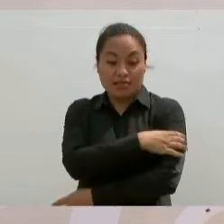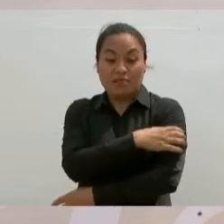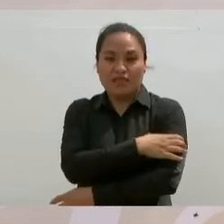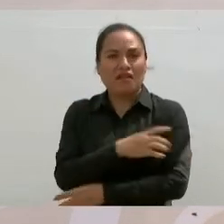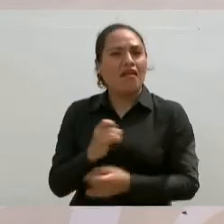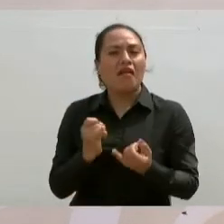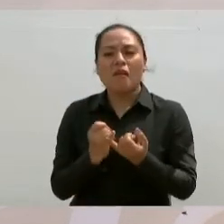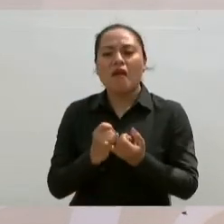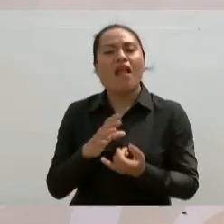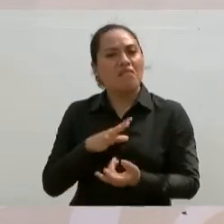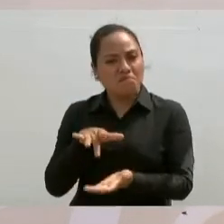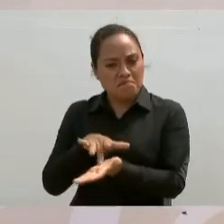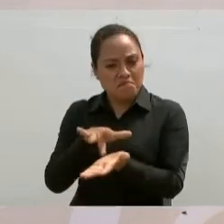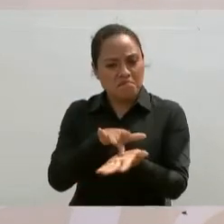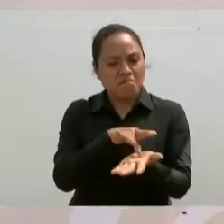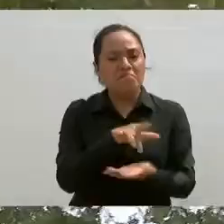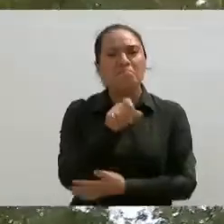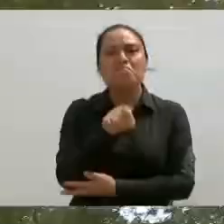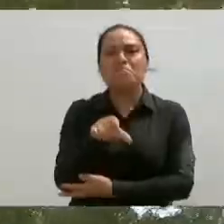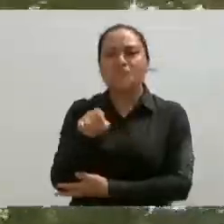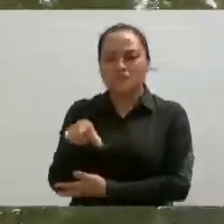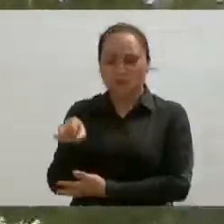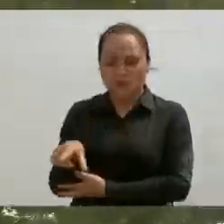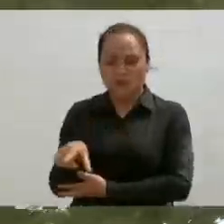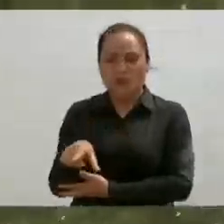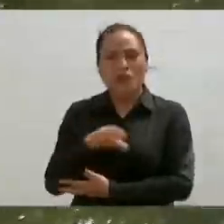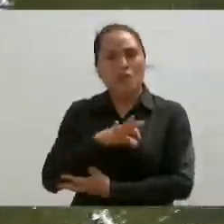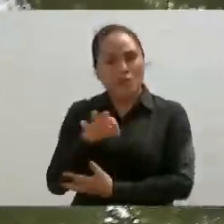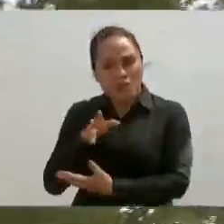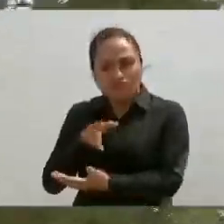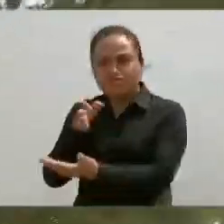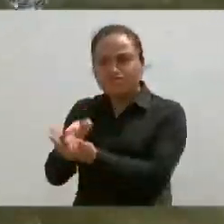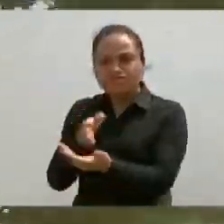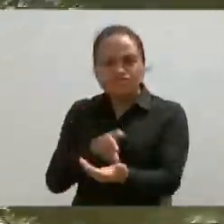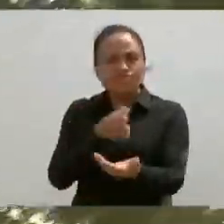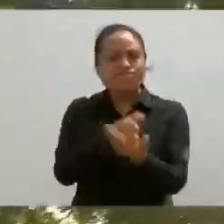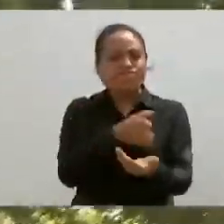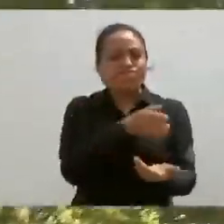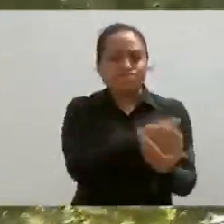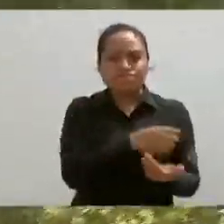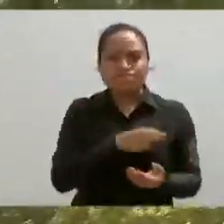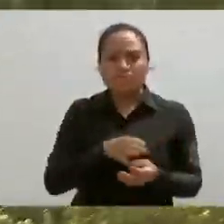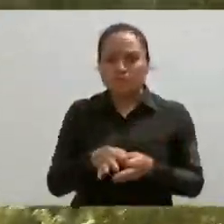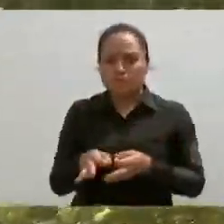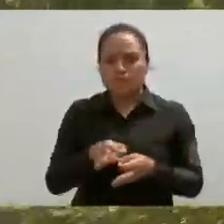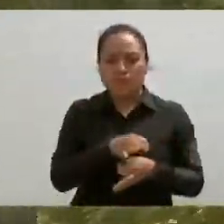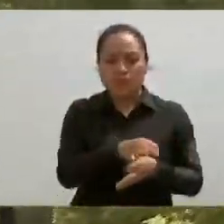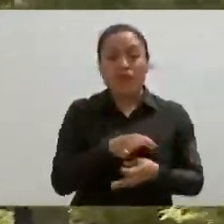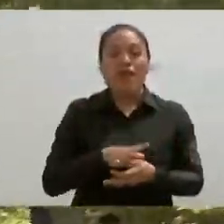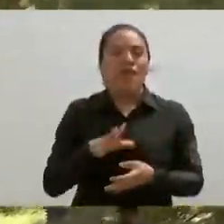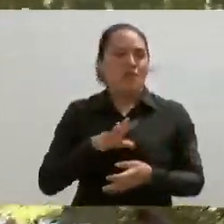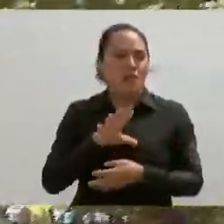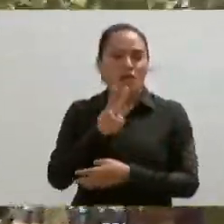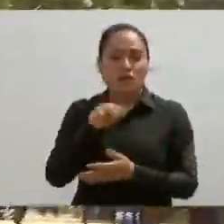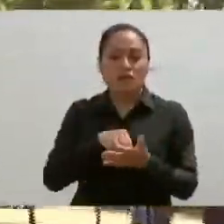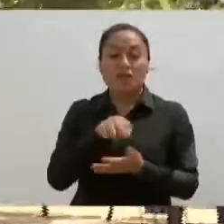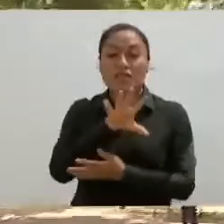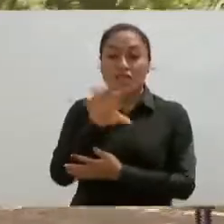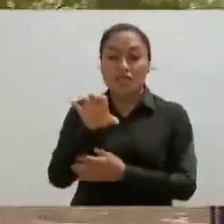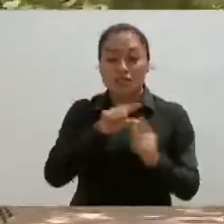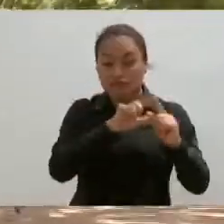Y podemos ir a cualquier municipio de los cerca de 2.500 del